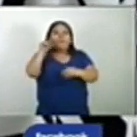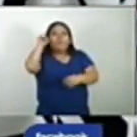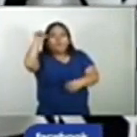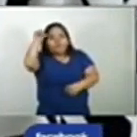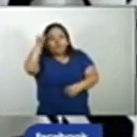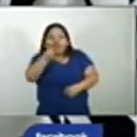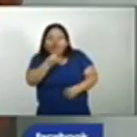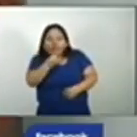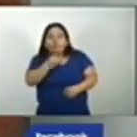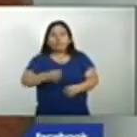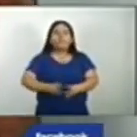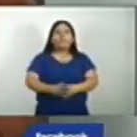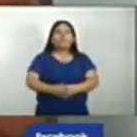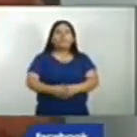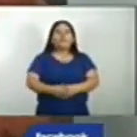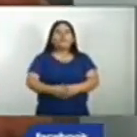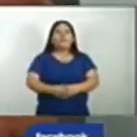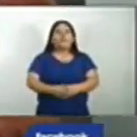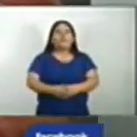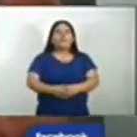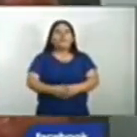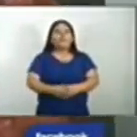mayores.